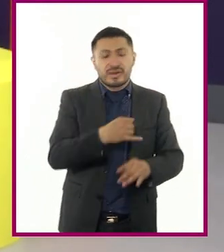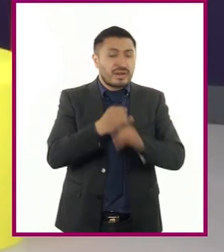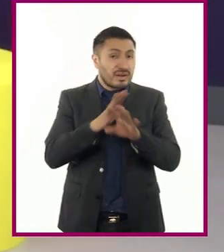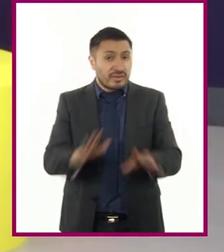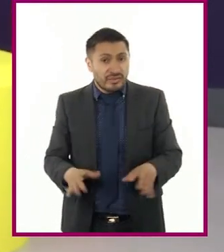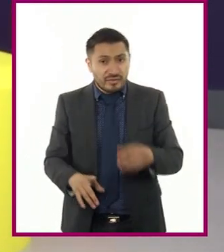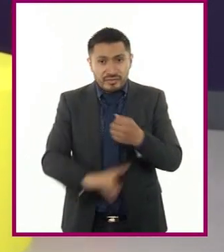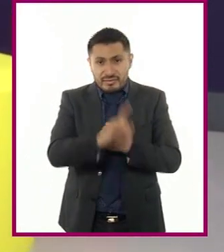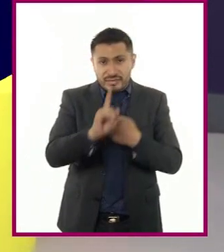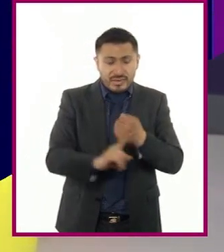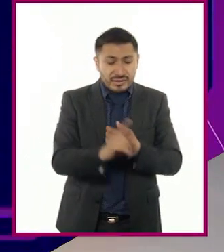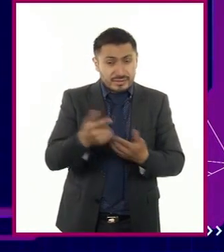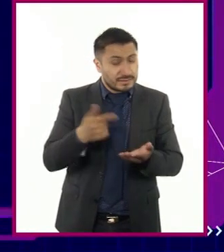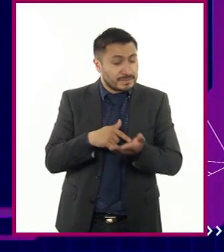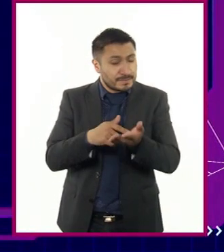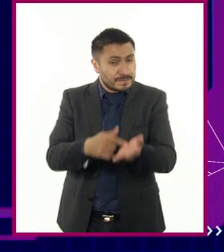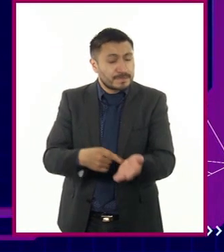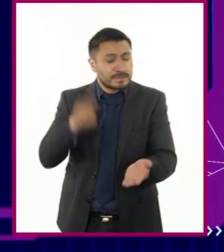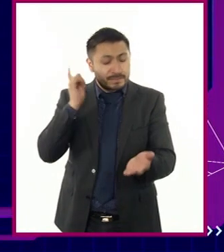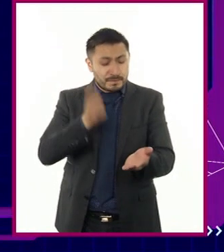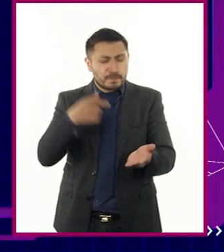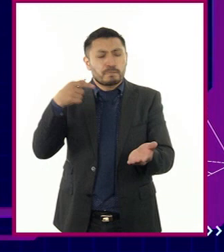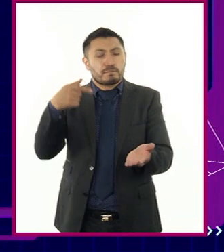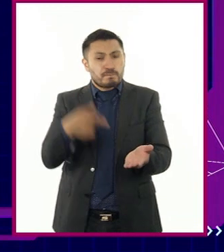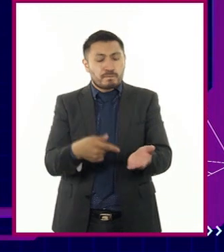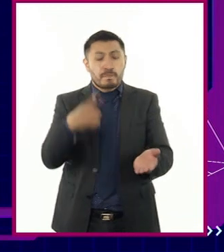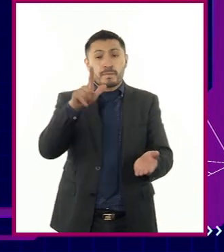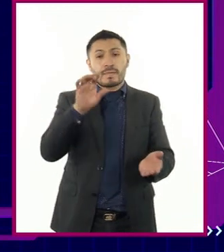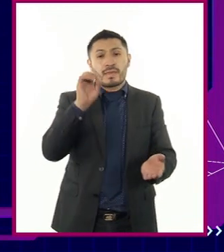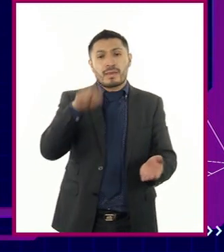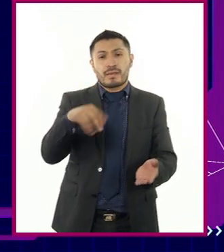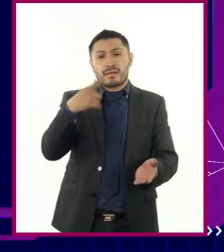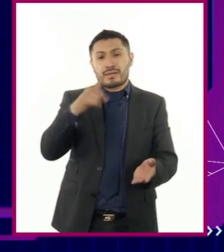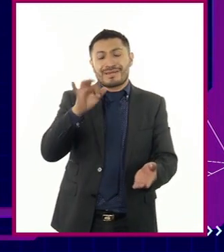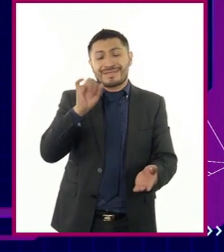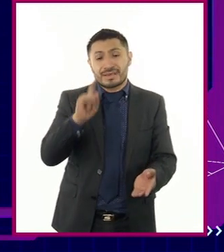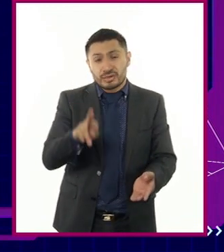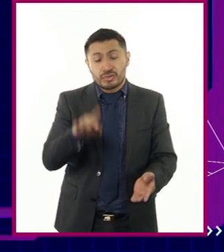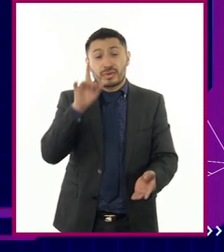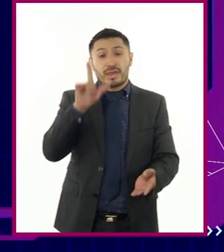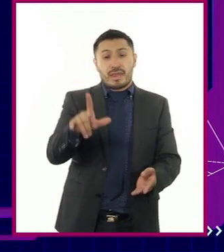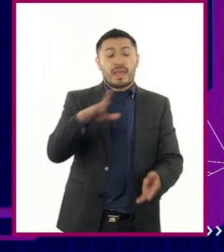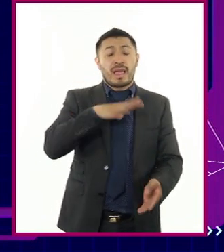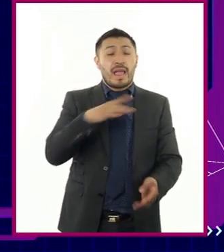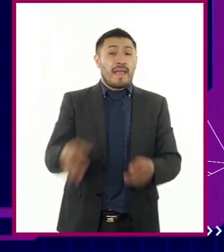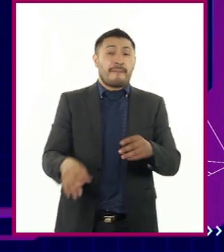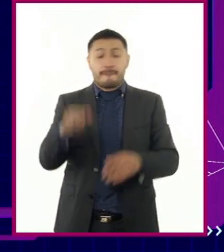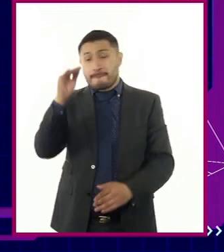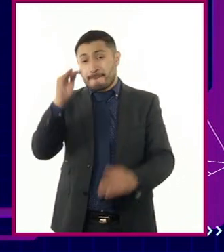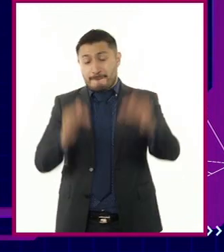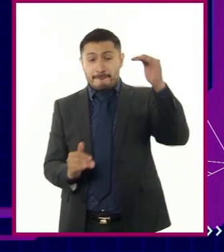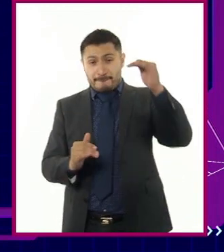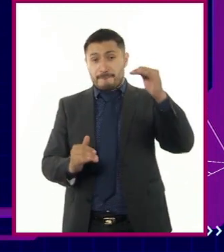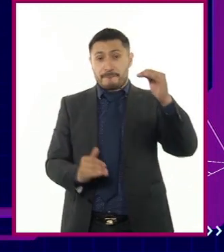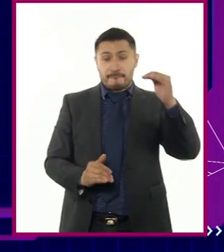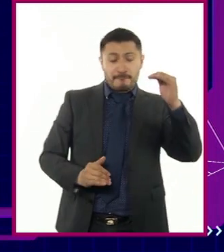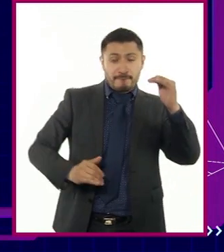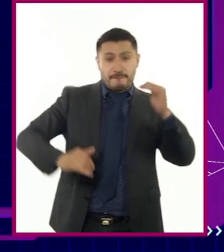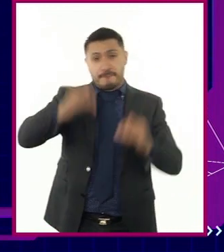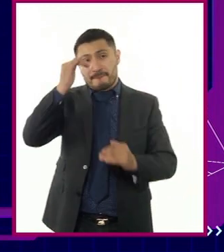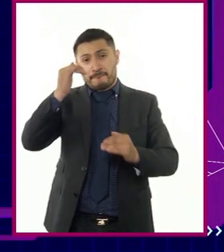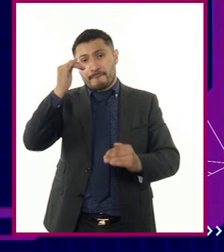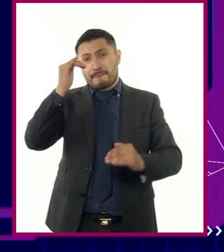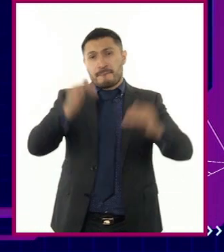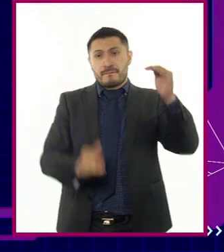problema. El problema dice que la longitud L varía inversamente proporcional con la